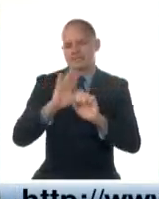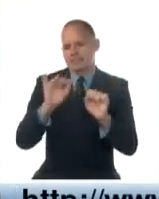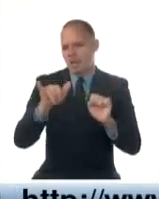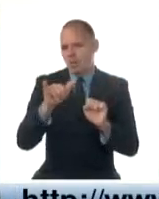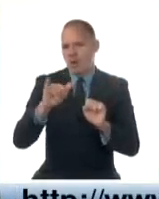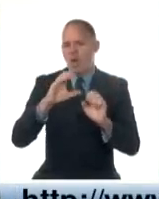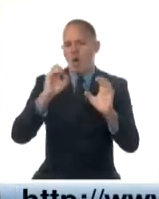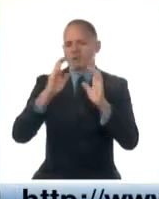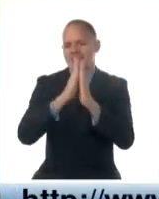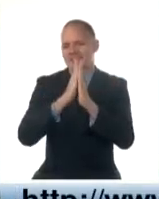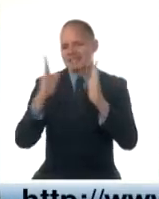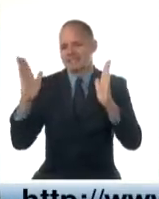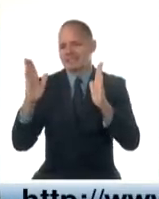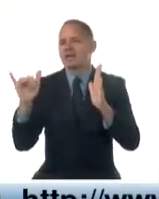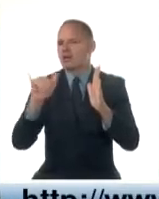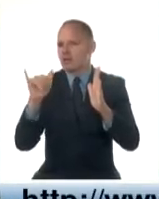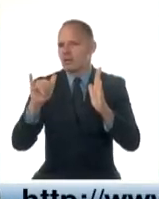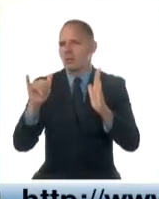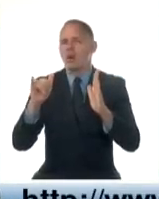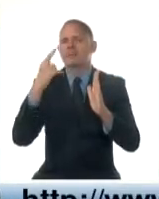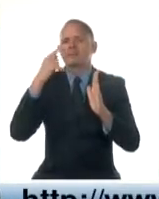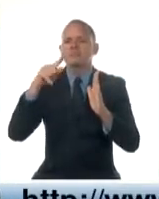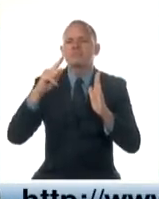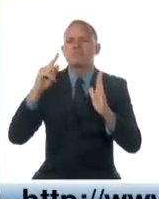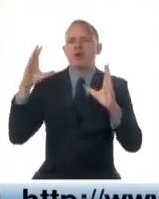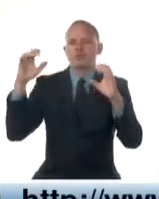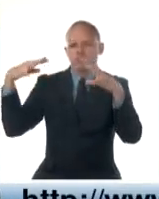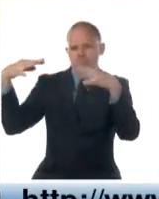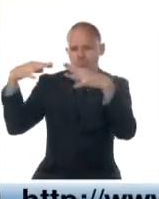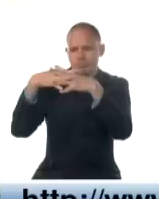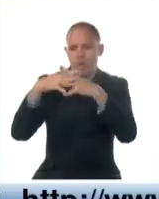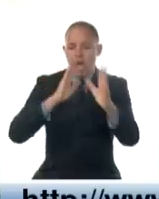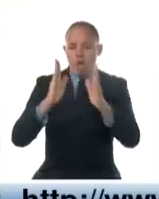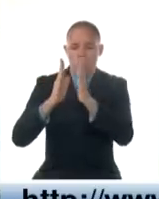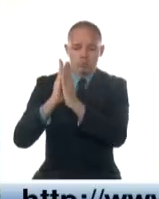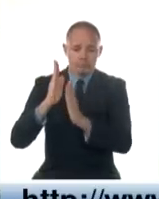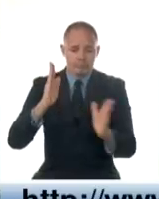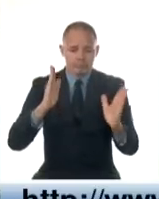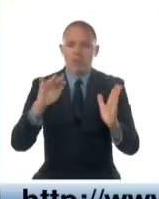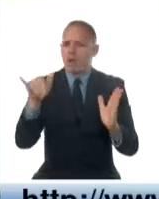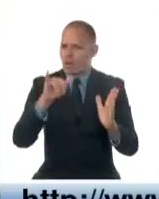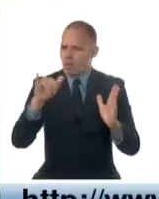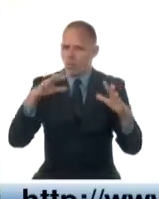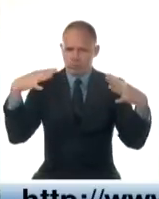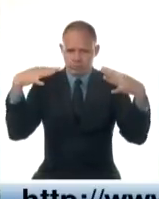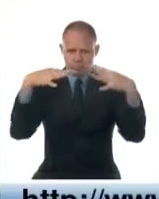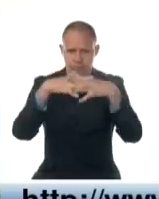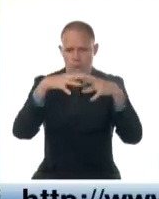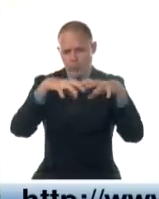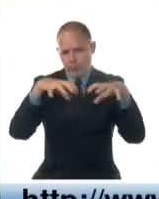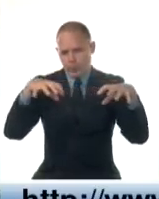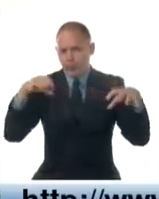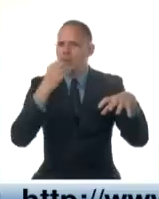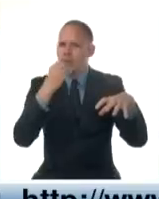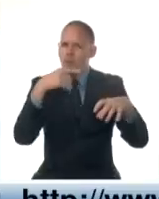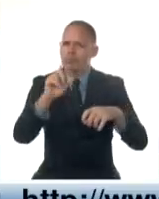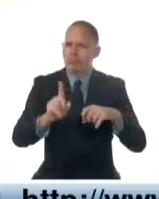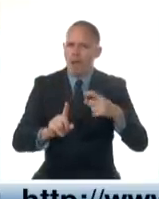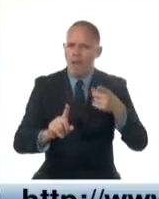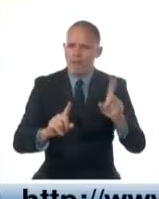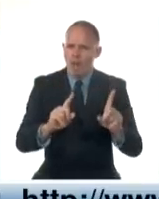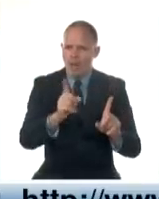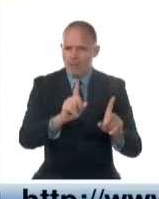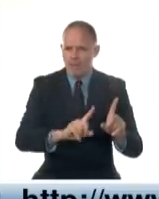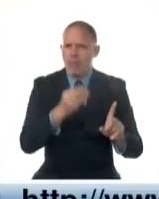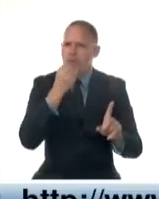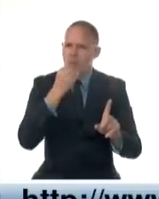occidental y estará mayormente nublado en la región central y oriental del país, con numerosos chubascos, lluvias y tormentas eléctricas que pueden